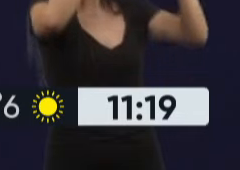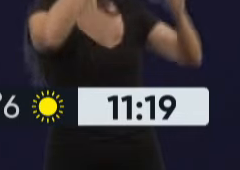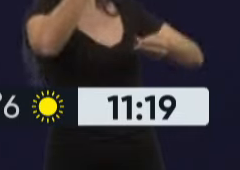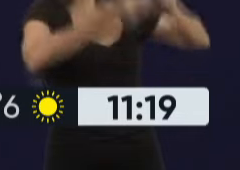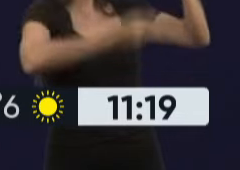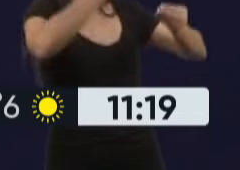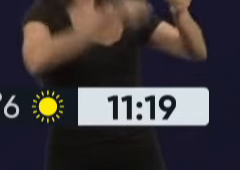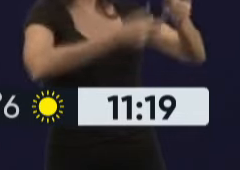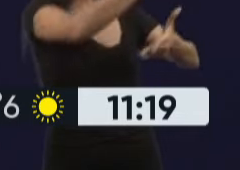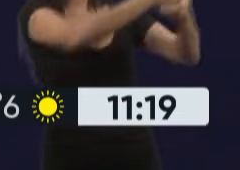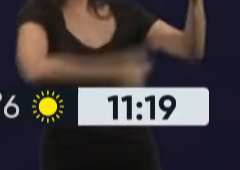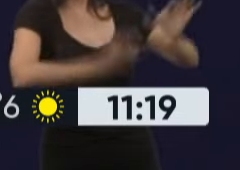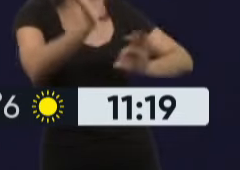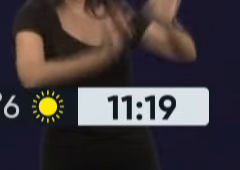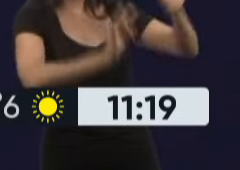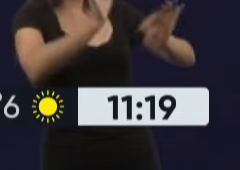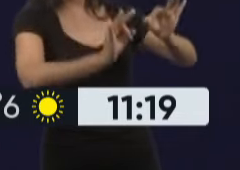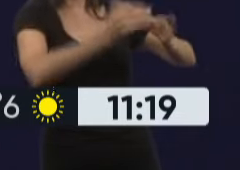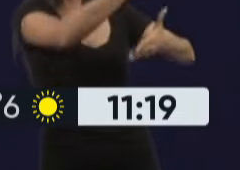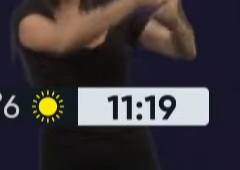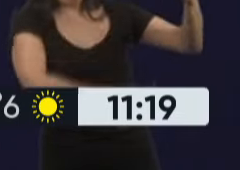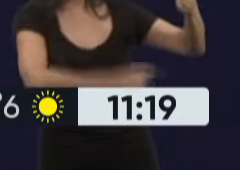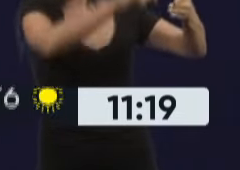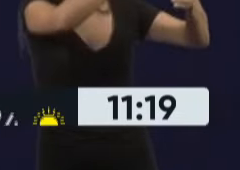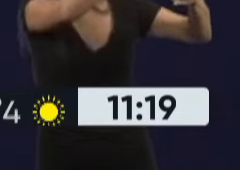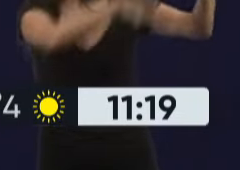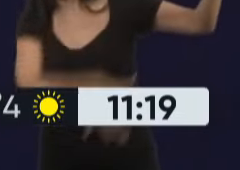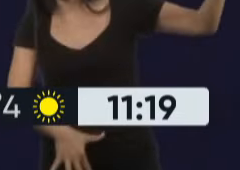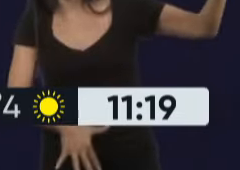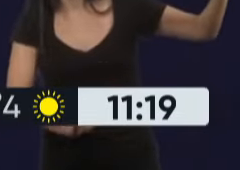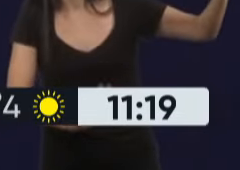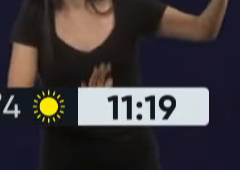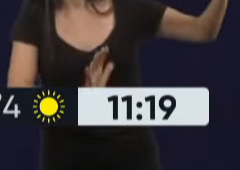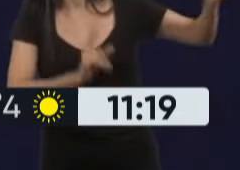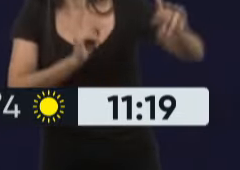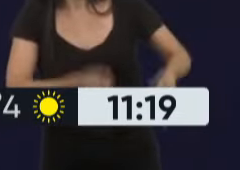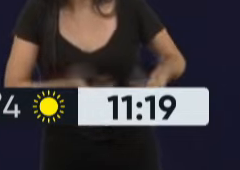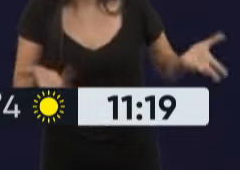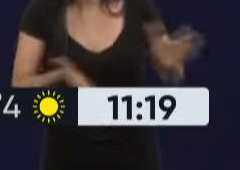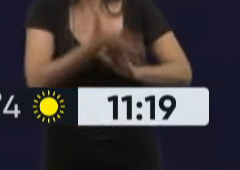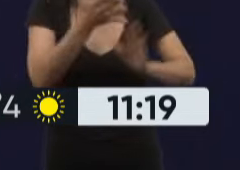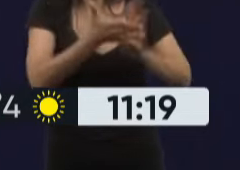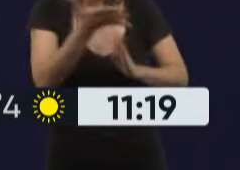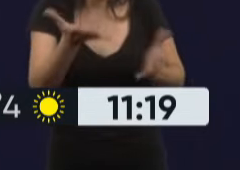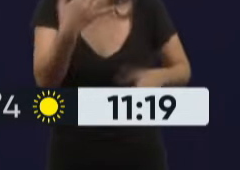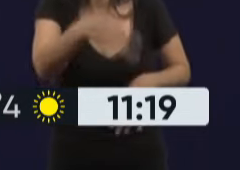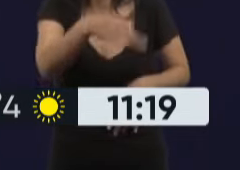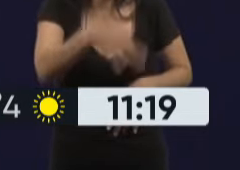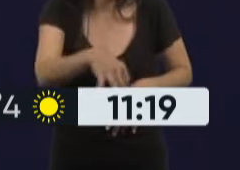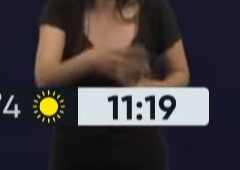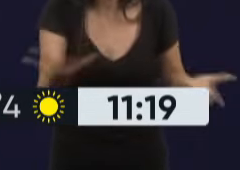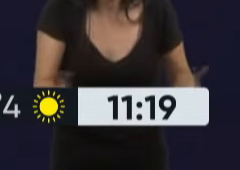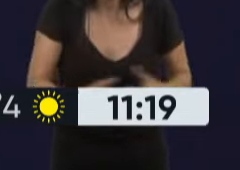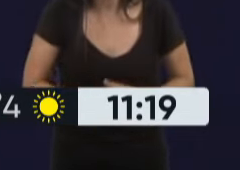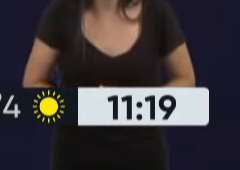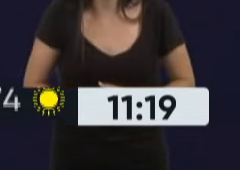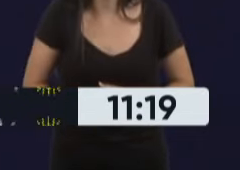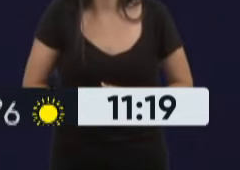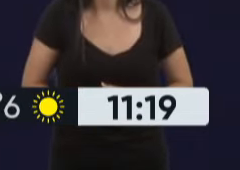eso pero digamos el presupuesto es amplio y de hecho va a haber eh va a haber seguramente